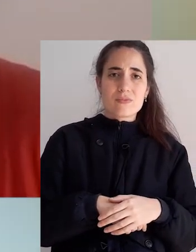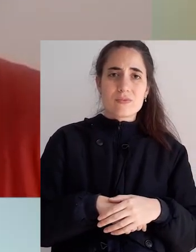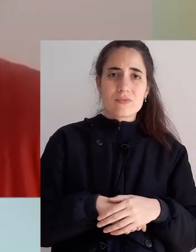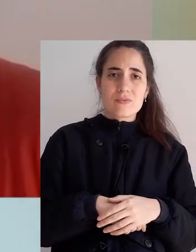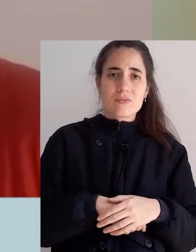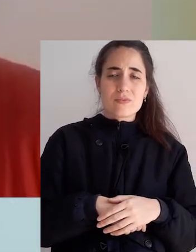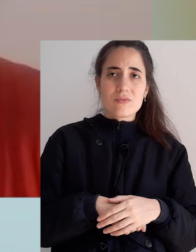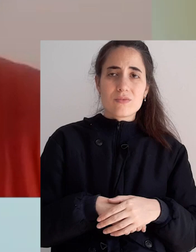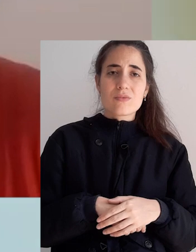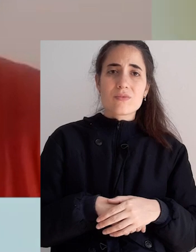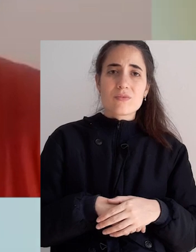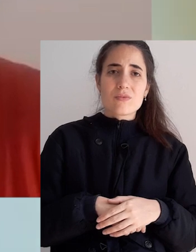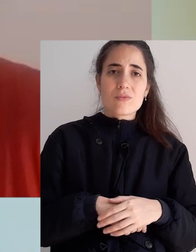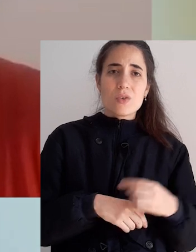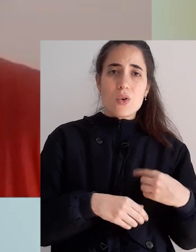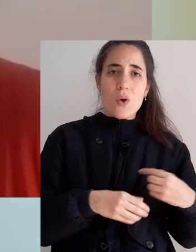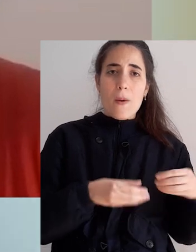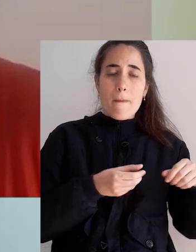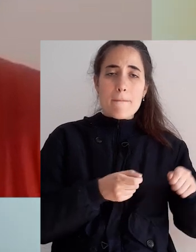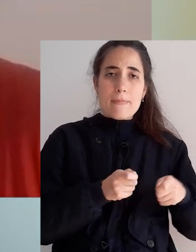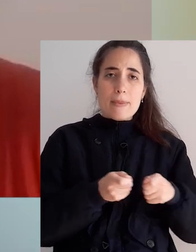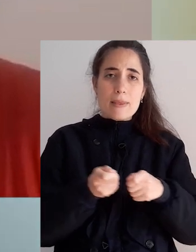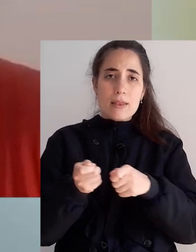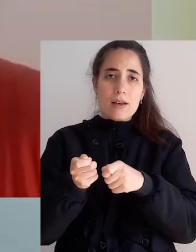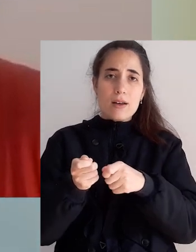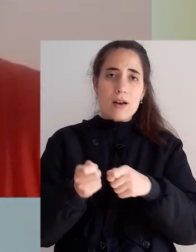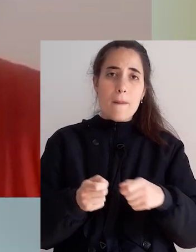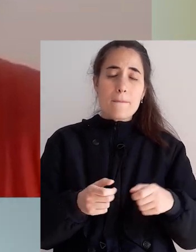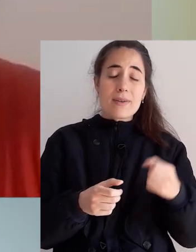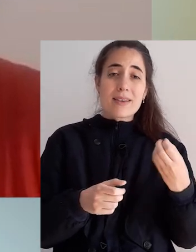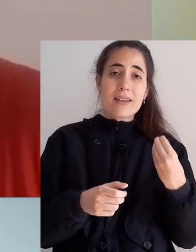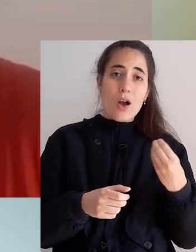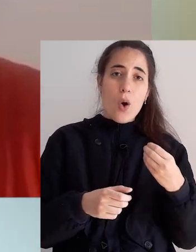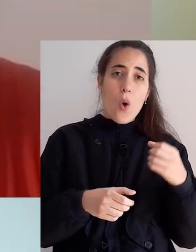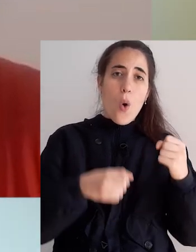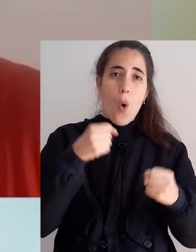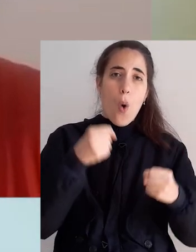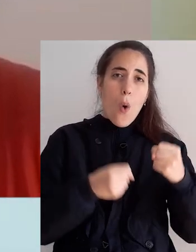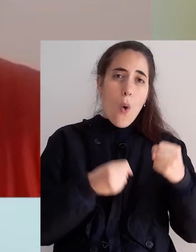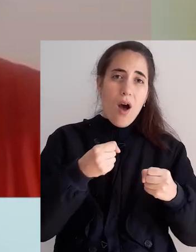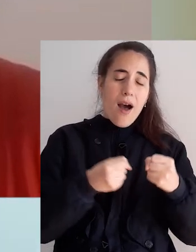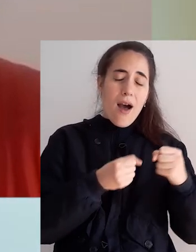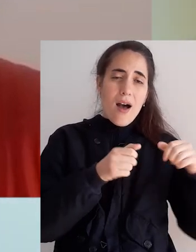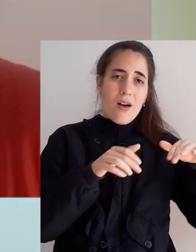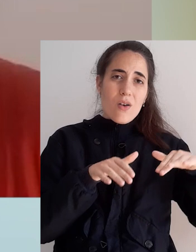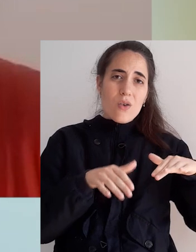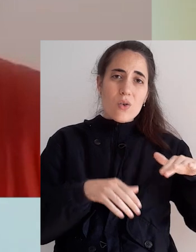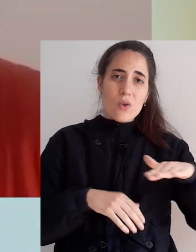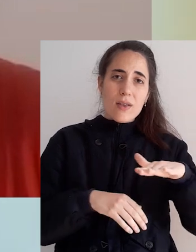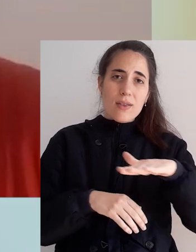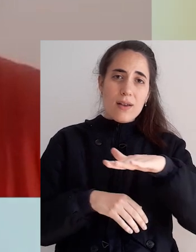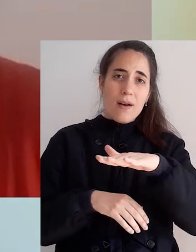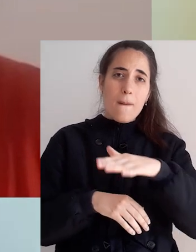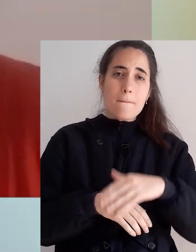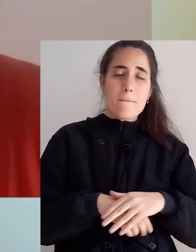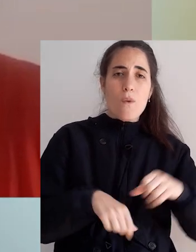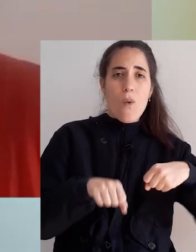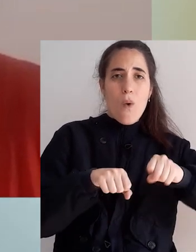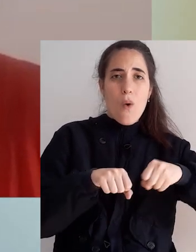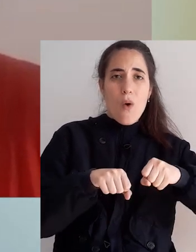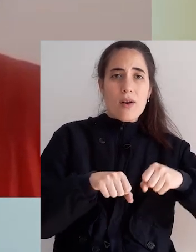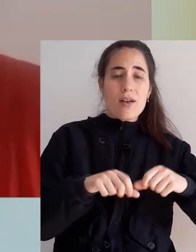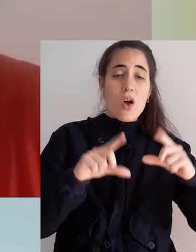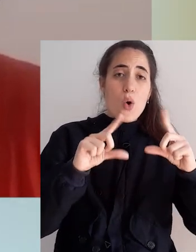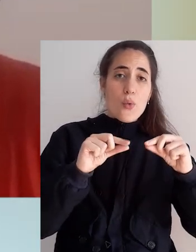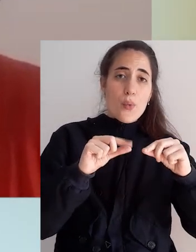con participación, con compromiso, con ponerle el cuerpo, la palabra, en fin, todo, ¿no? Y que en un momento